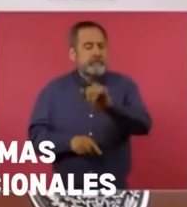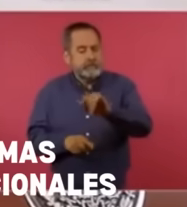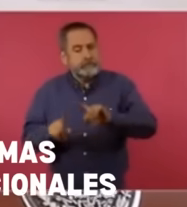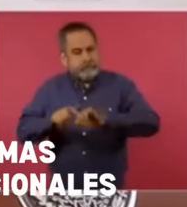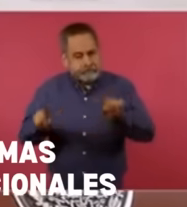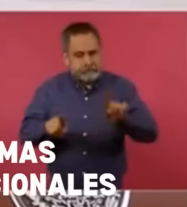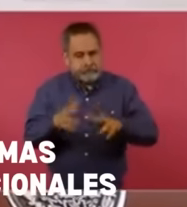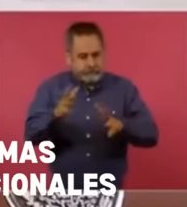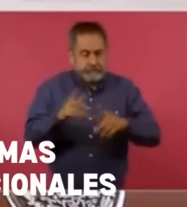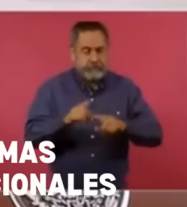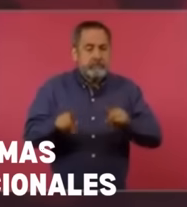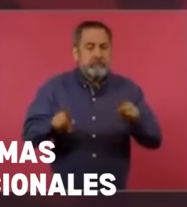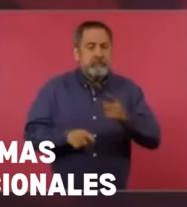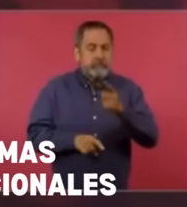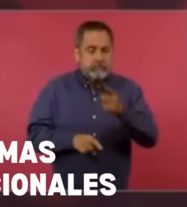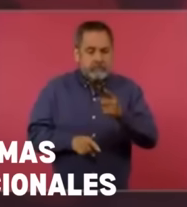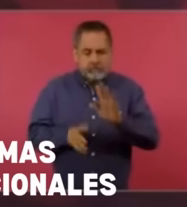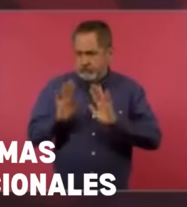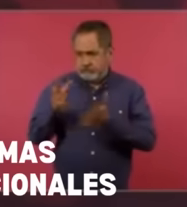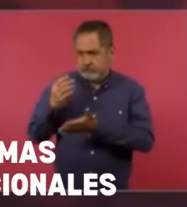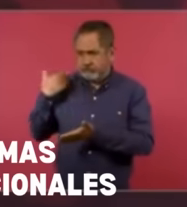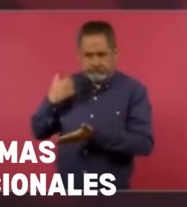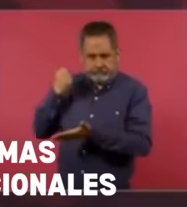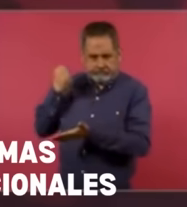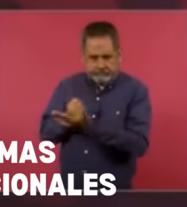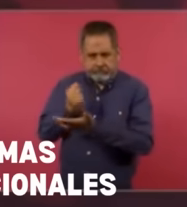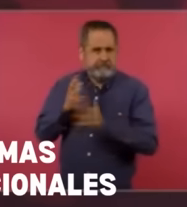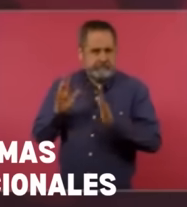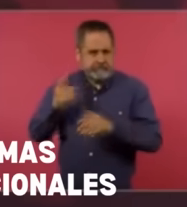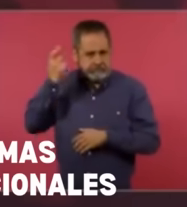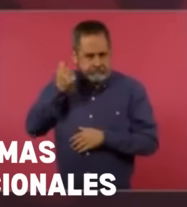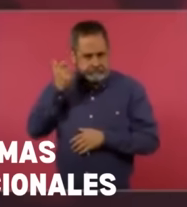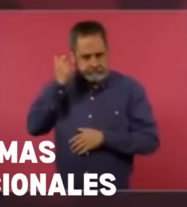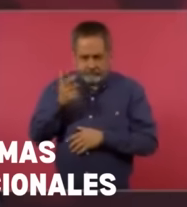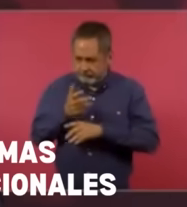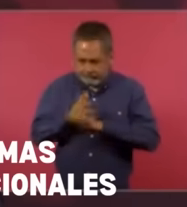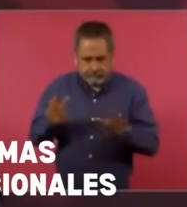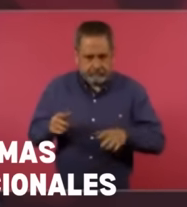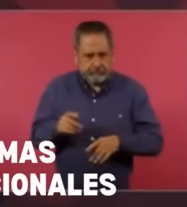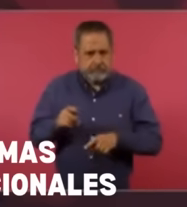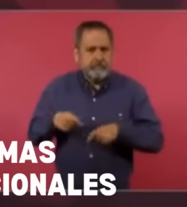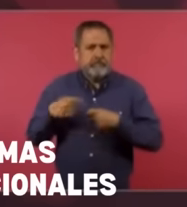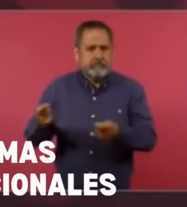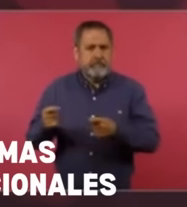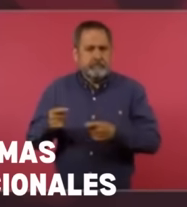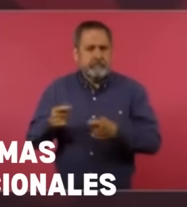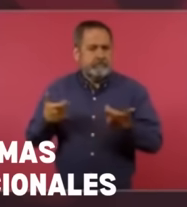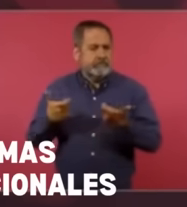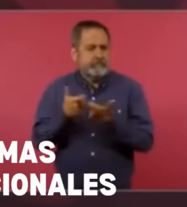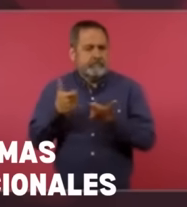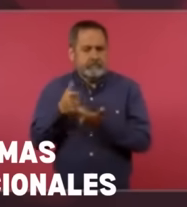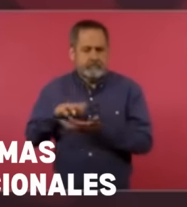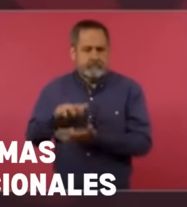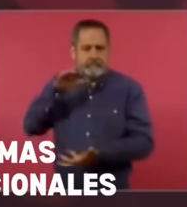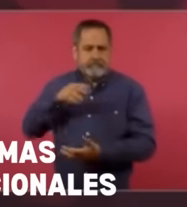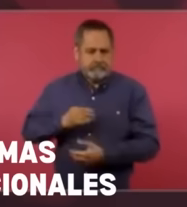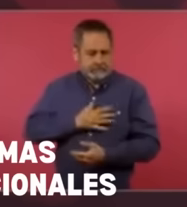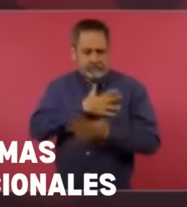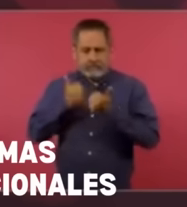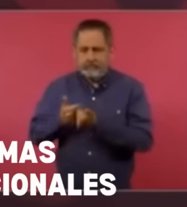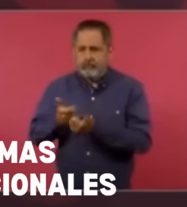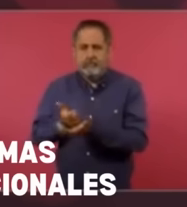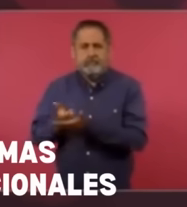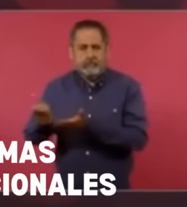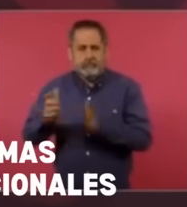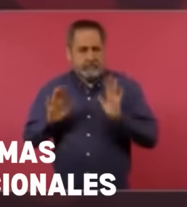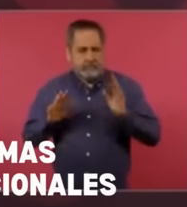es la la que ya está aprobada para crear el fondo de pensiones de bienestar esto